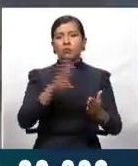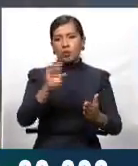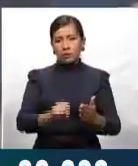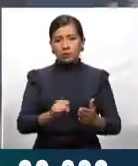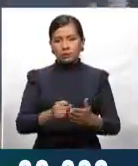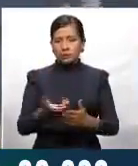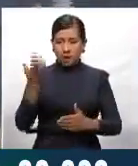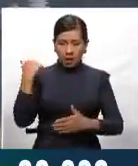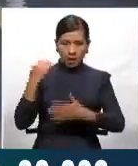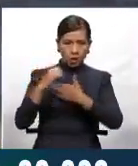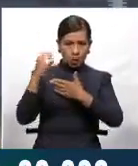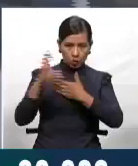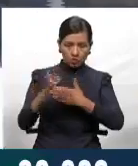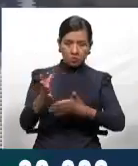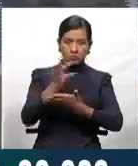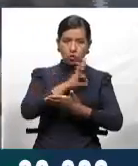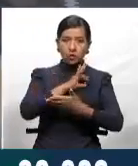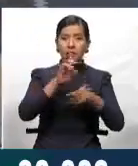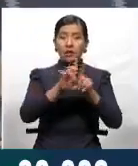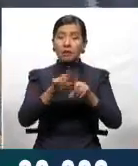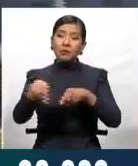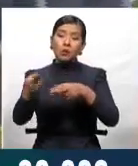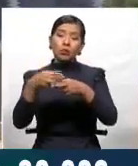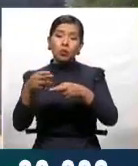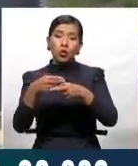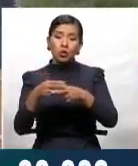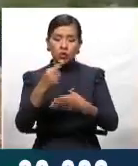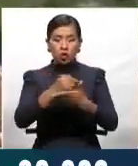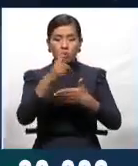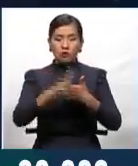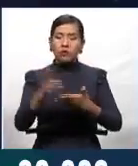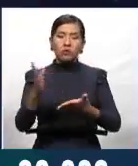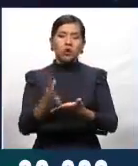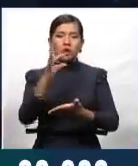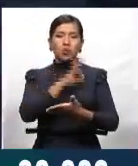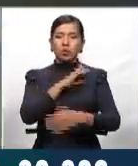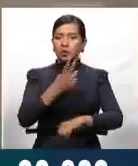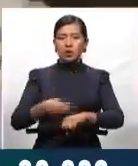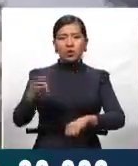octubre y en los próximos días cobrarán su sueldo el mes de noviembre.